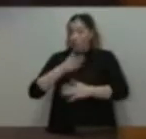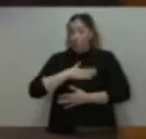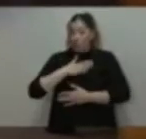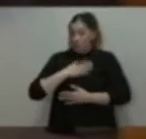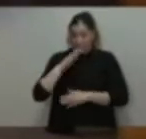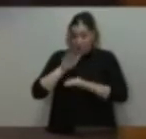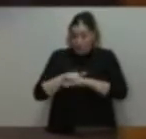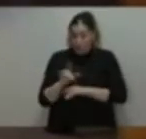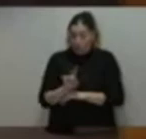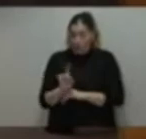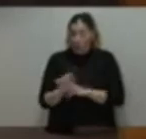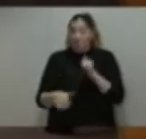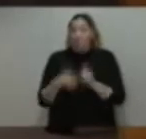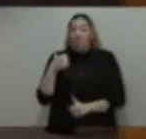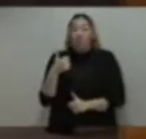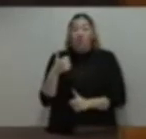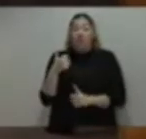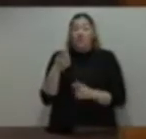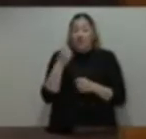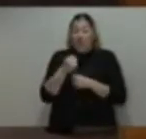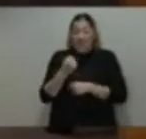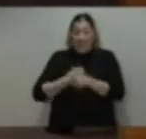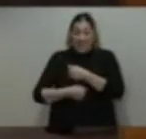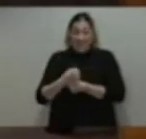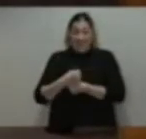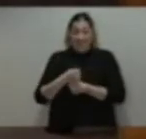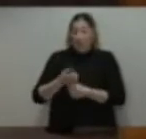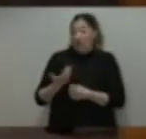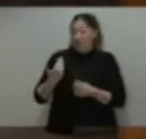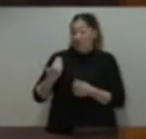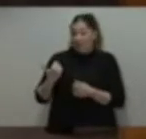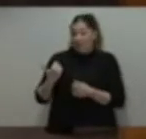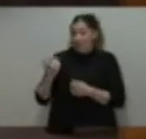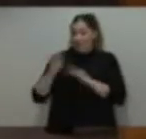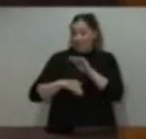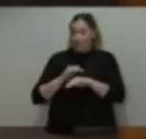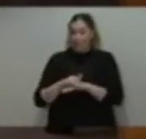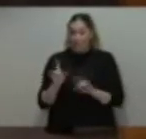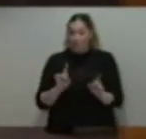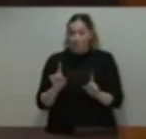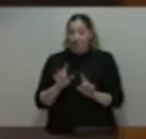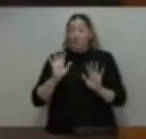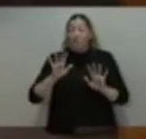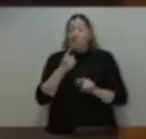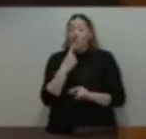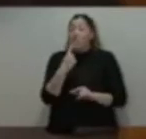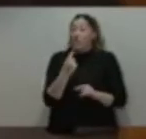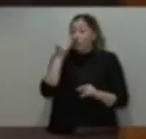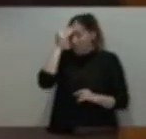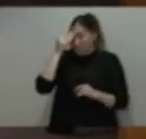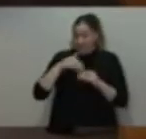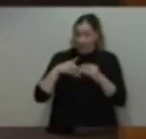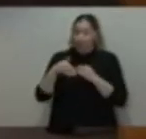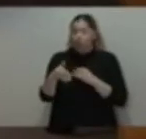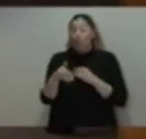cumplido sistemáticamente en otras legislaturas los mandatos de esta Cámara. Pero, sobre todo, lo digo pensando en el futuro. Pensando en el futuro